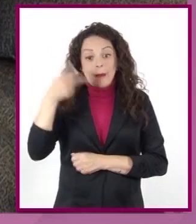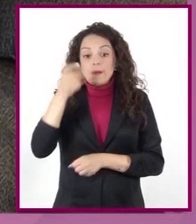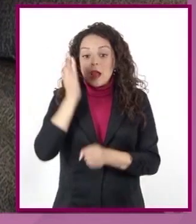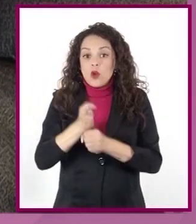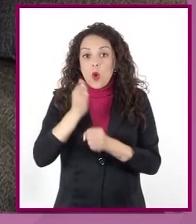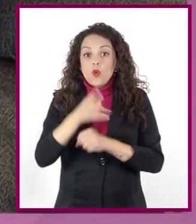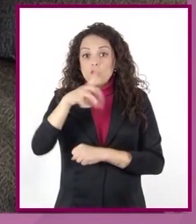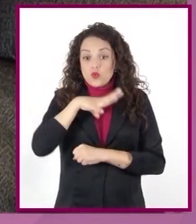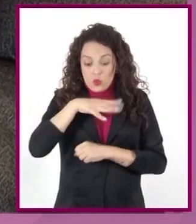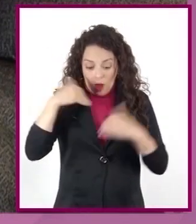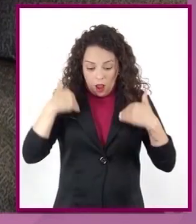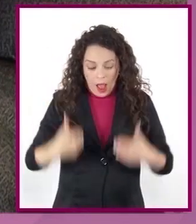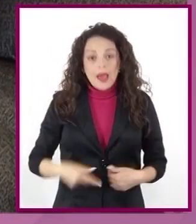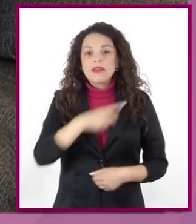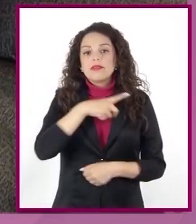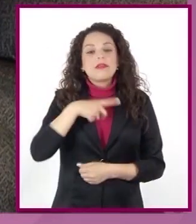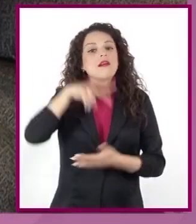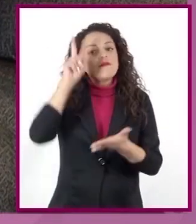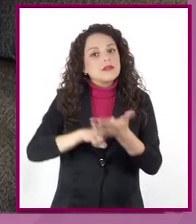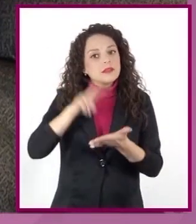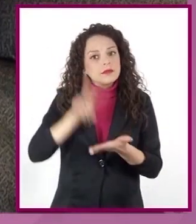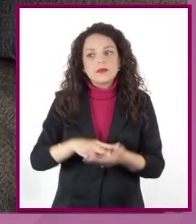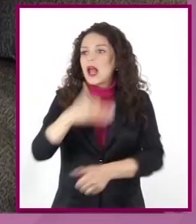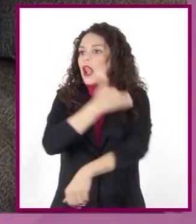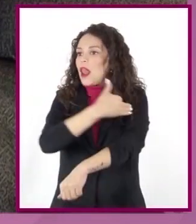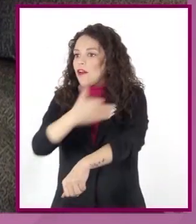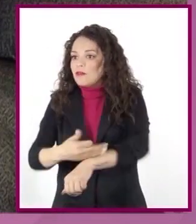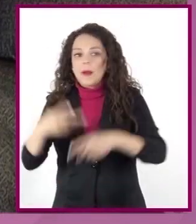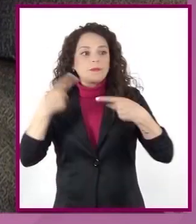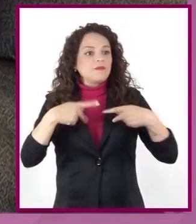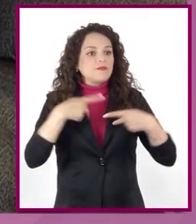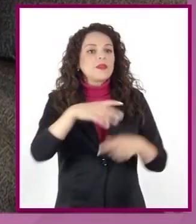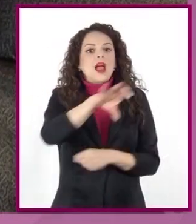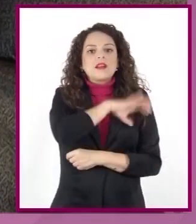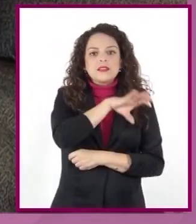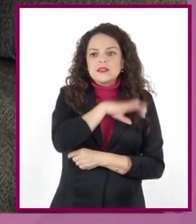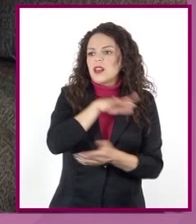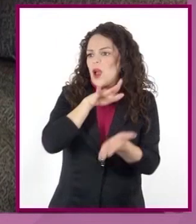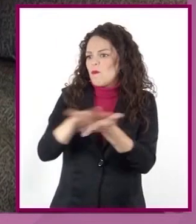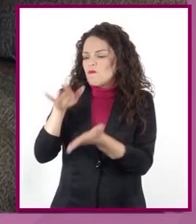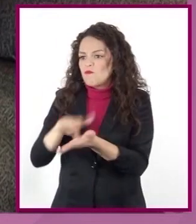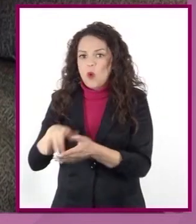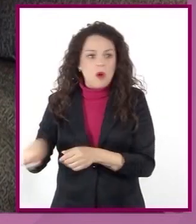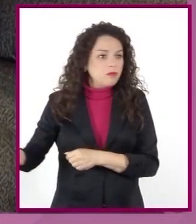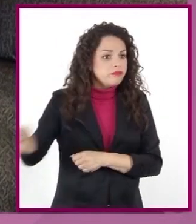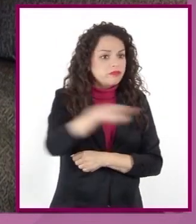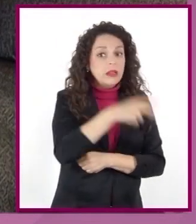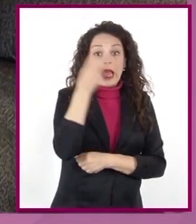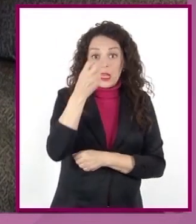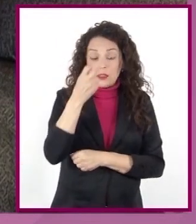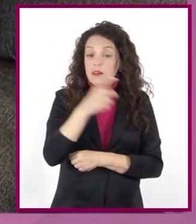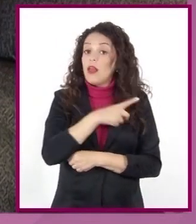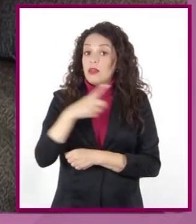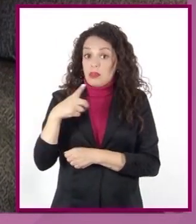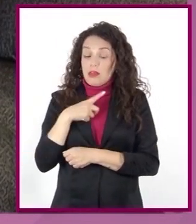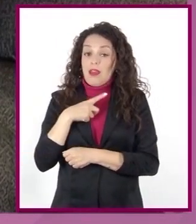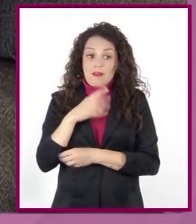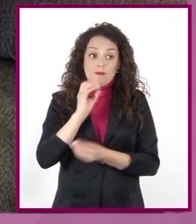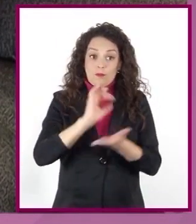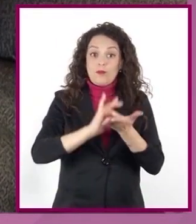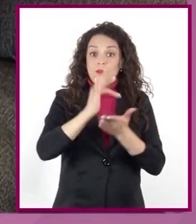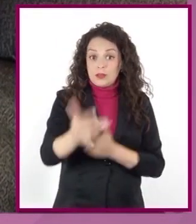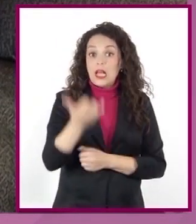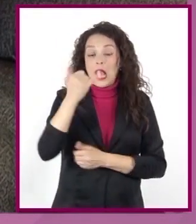ahorita en ti, la familia que tienes, la gente que te apoya, esa gente que te quiere, que está a tu alrededor. Esas personas, valóralas de verdad y agradece por